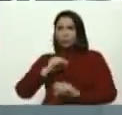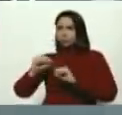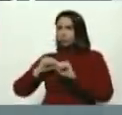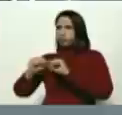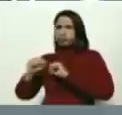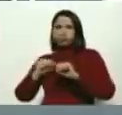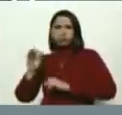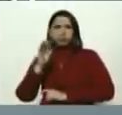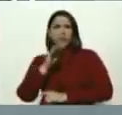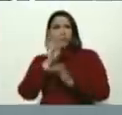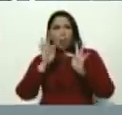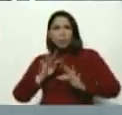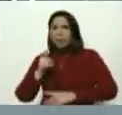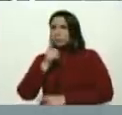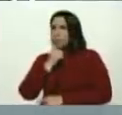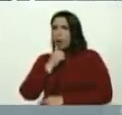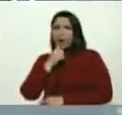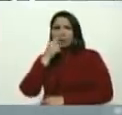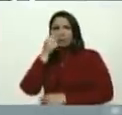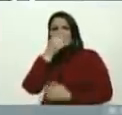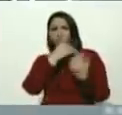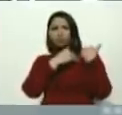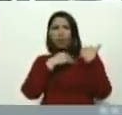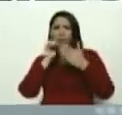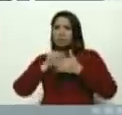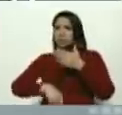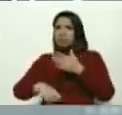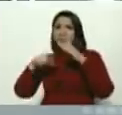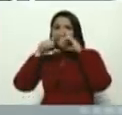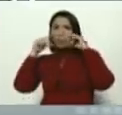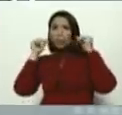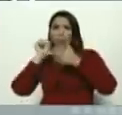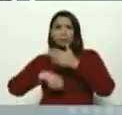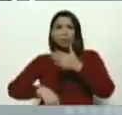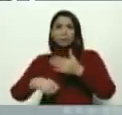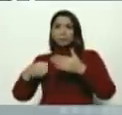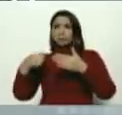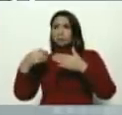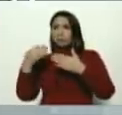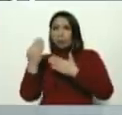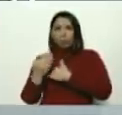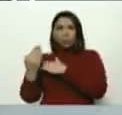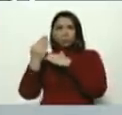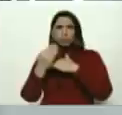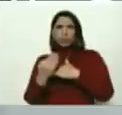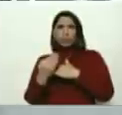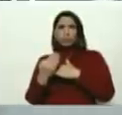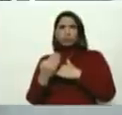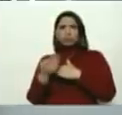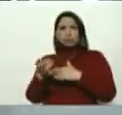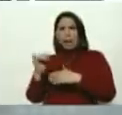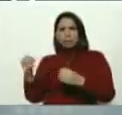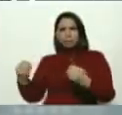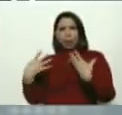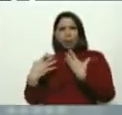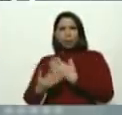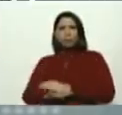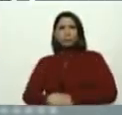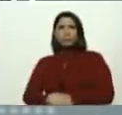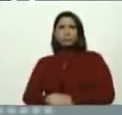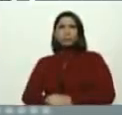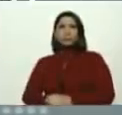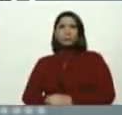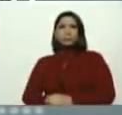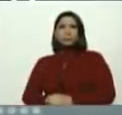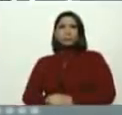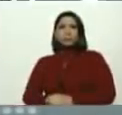manera irresponsable, sin tapabocas, sin protección, si llegara a contagiarse